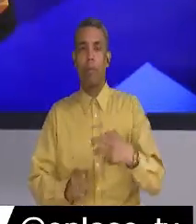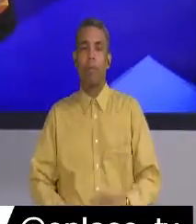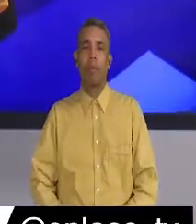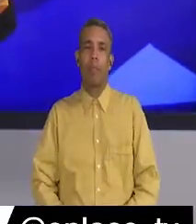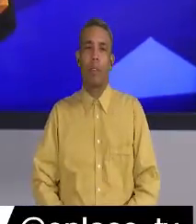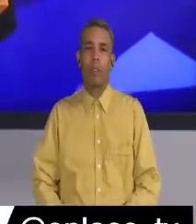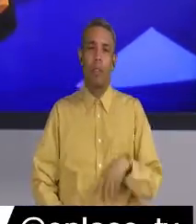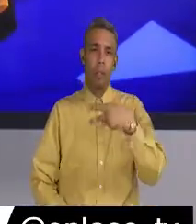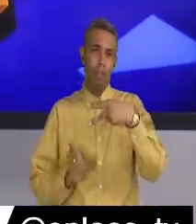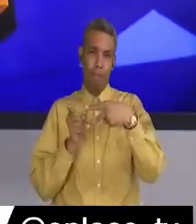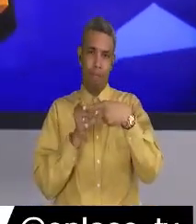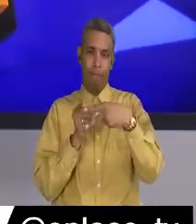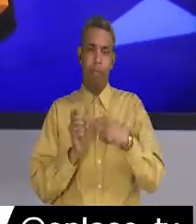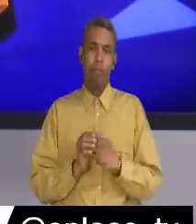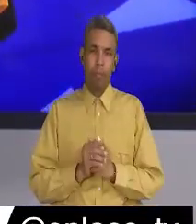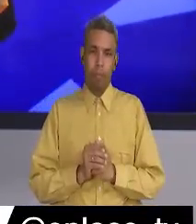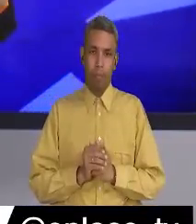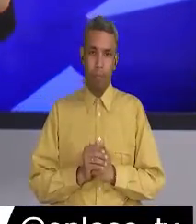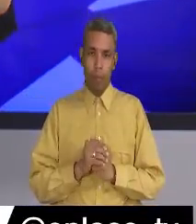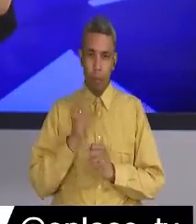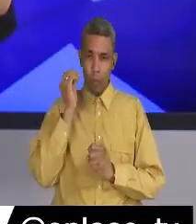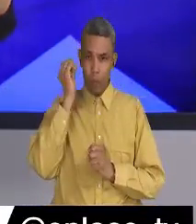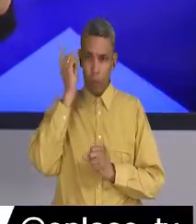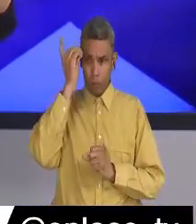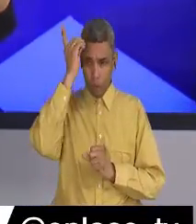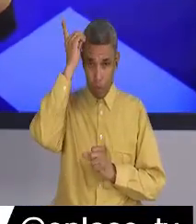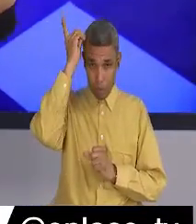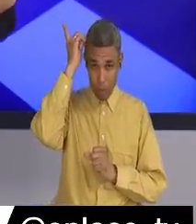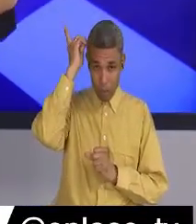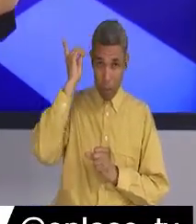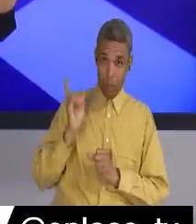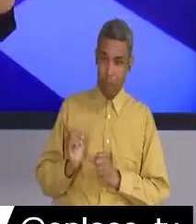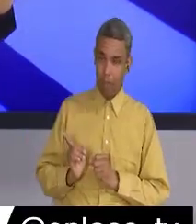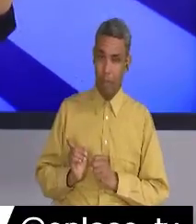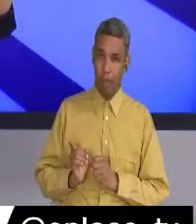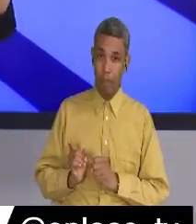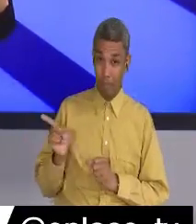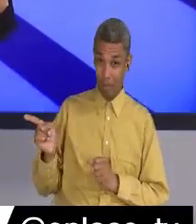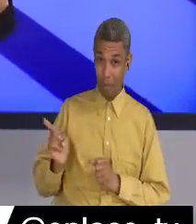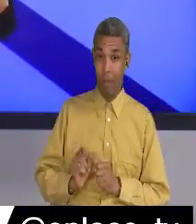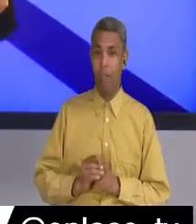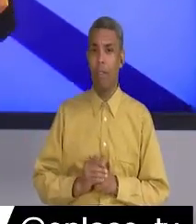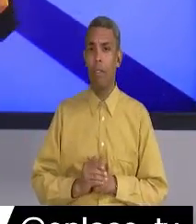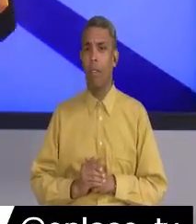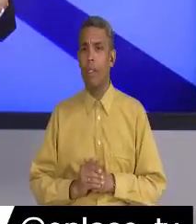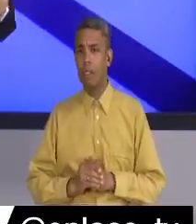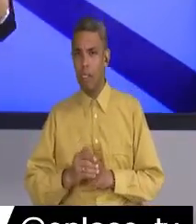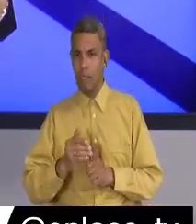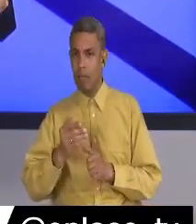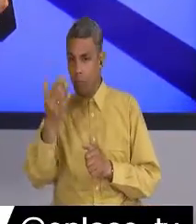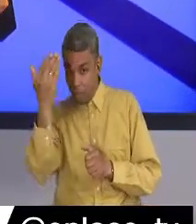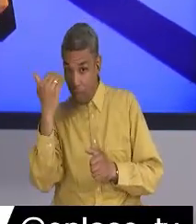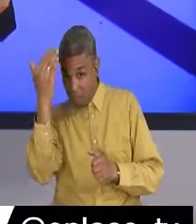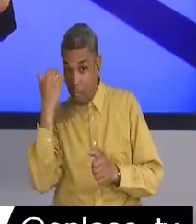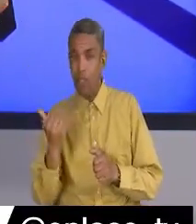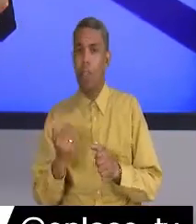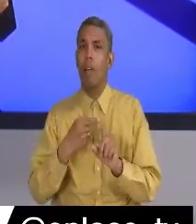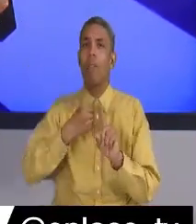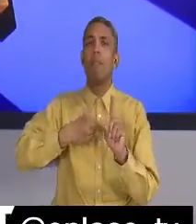Enlace Noticias conoció del mandatario local, quien hace una invitación a Barranca Bermeja para la movilización que está prevista para